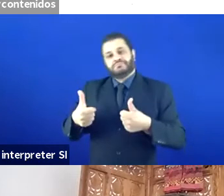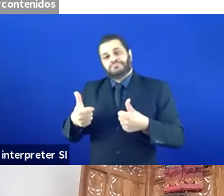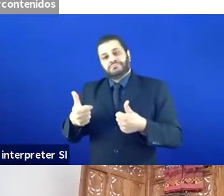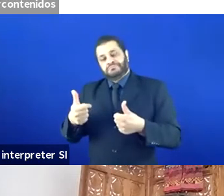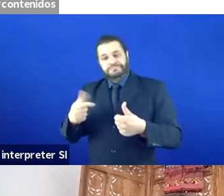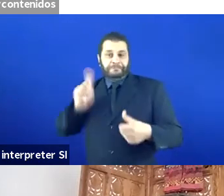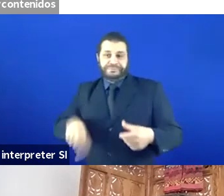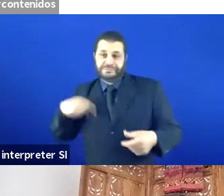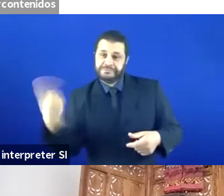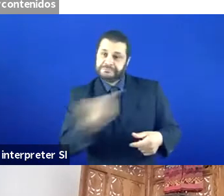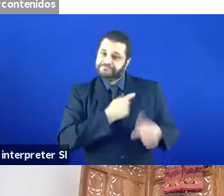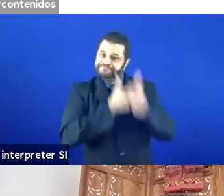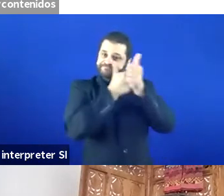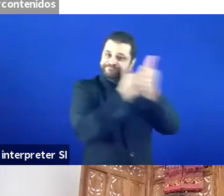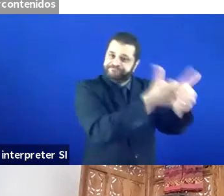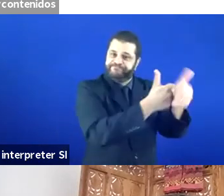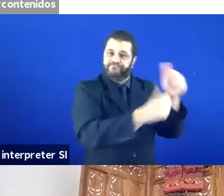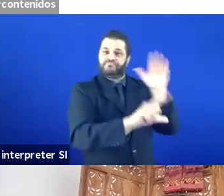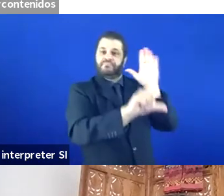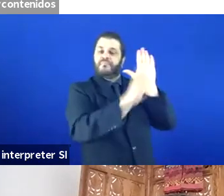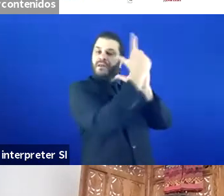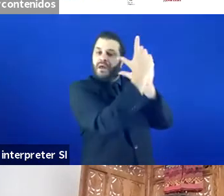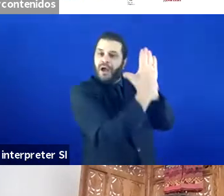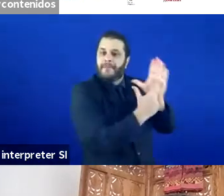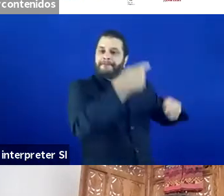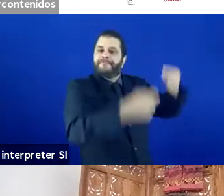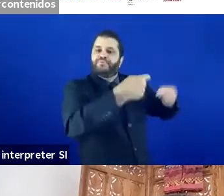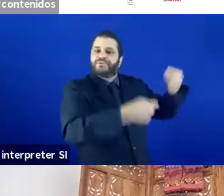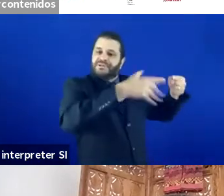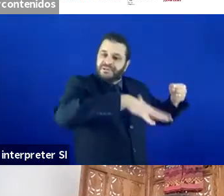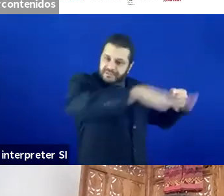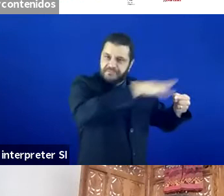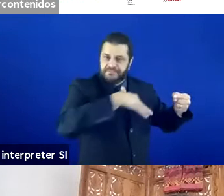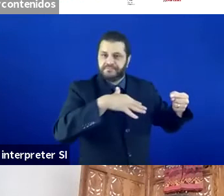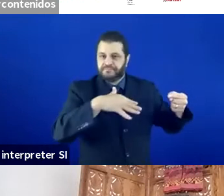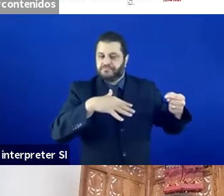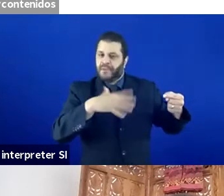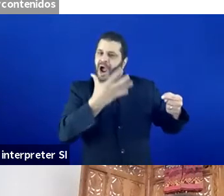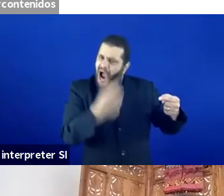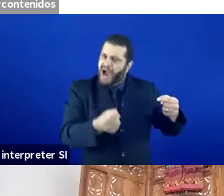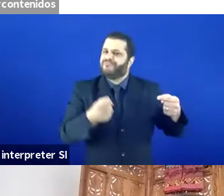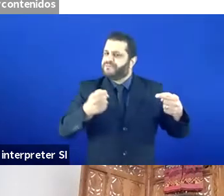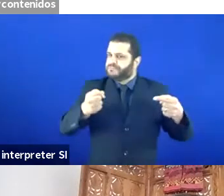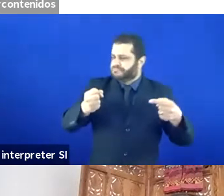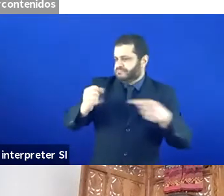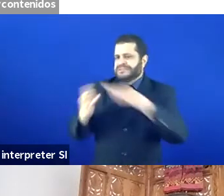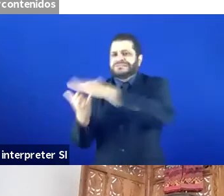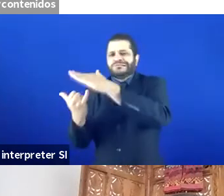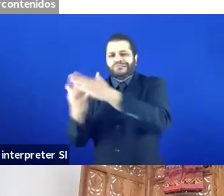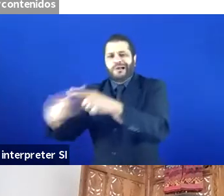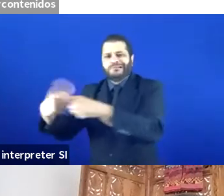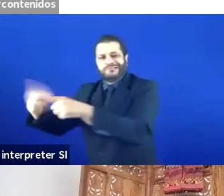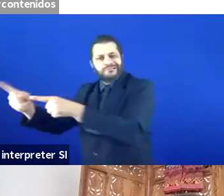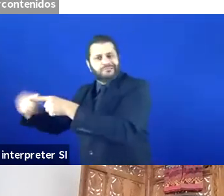programas sean interseccionales, así como justos e inclusivos, sostenibles y eficaces. Para ello necesitamos